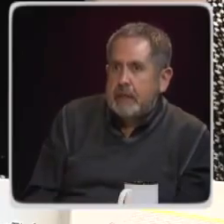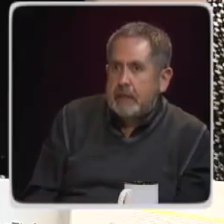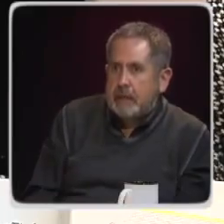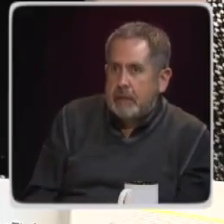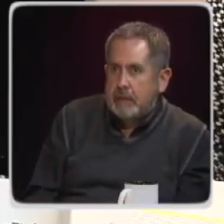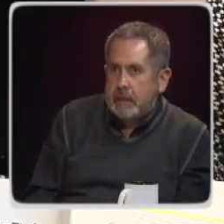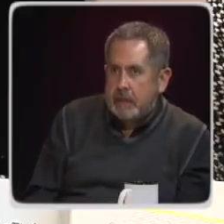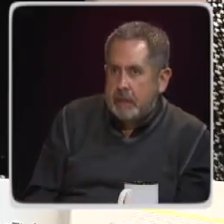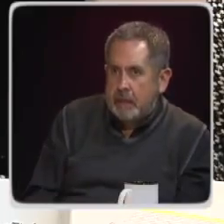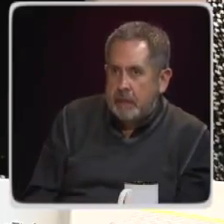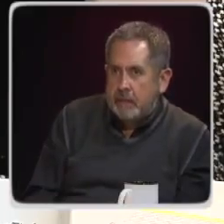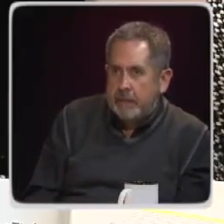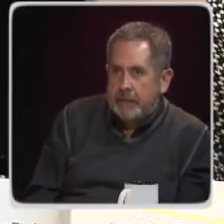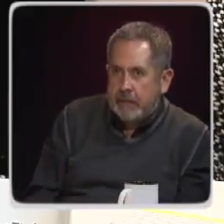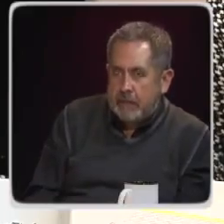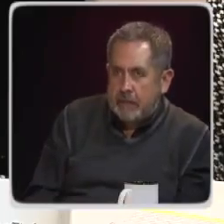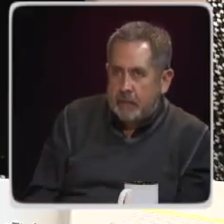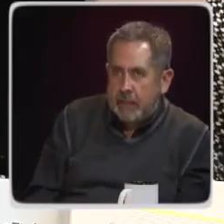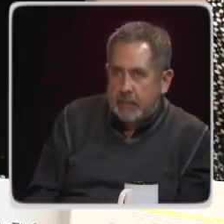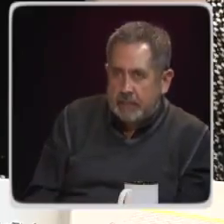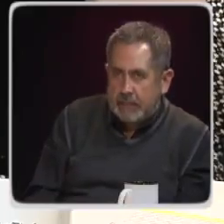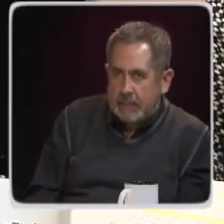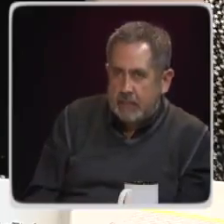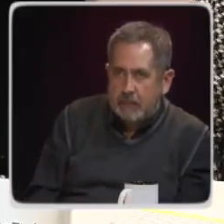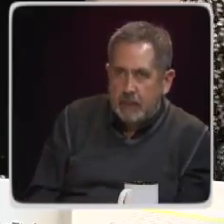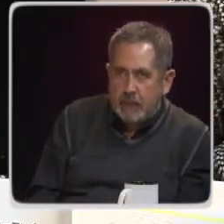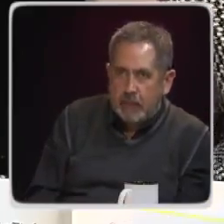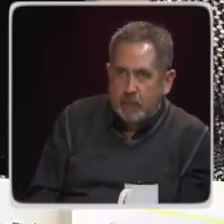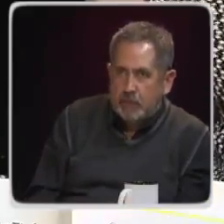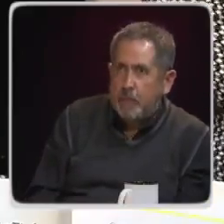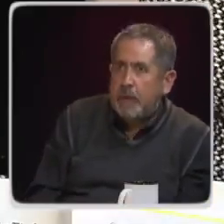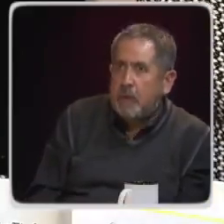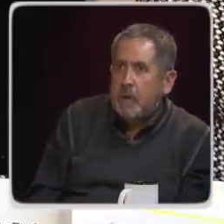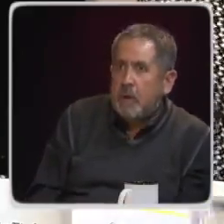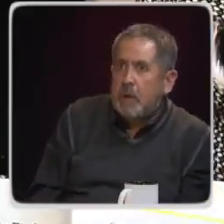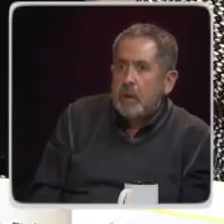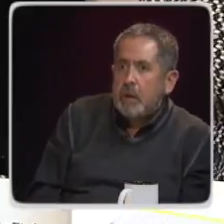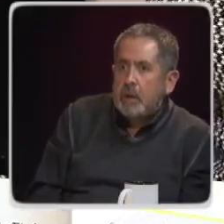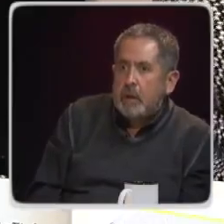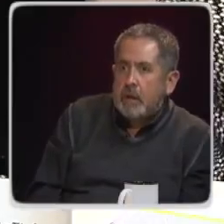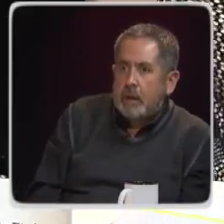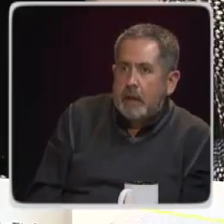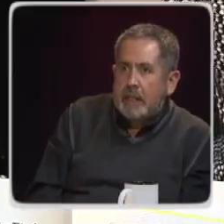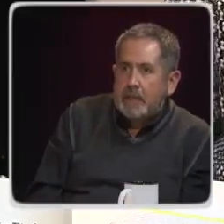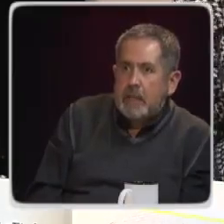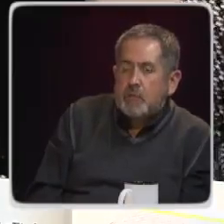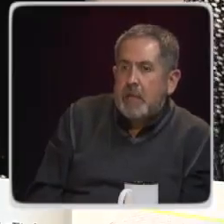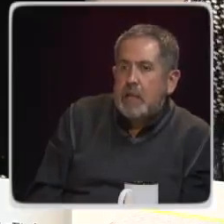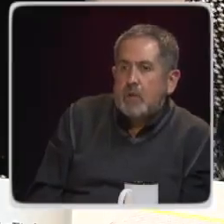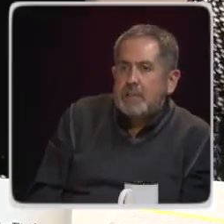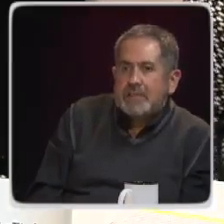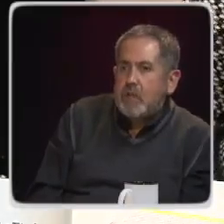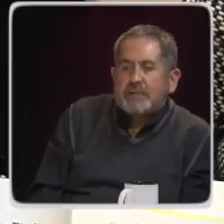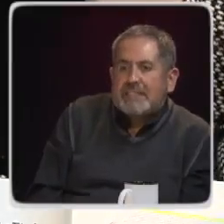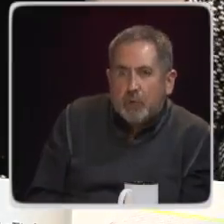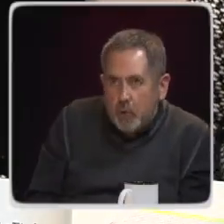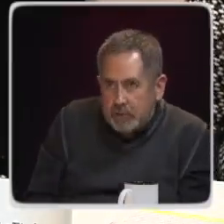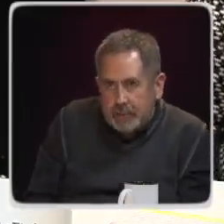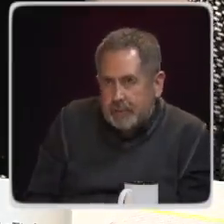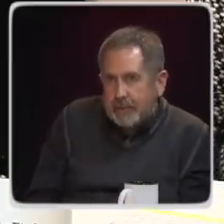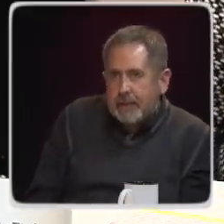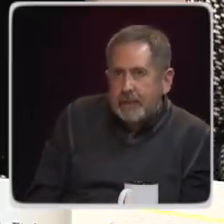pues nosotros ¿qué ponemos? Ponemos los formatos accesibles. ¿Qué quiere decir? Pues que necesitamos la formación especializada con los ajustes razonados,